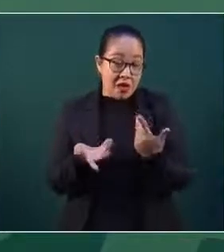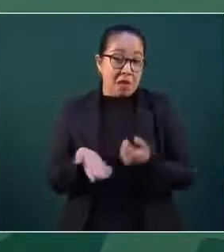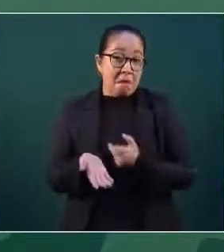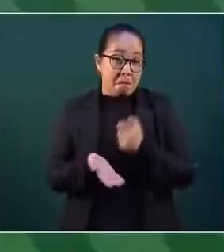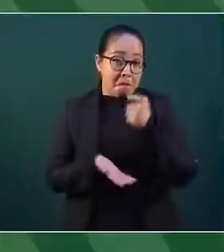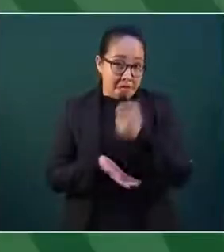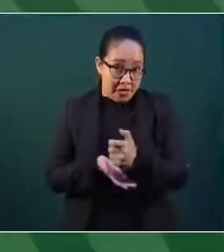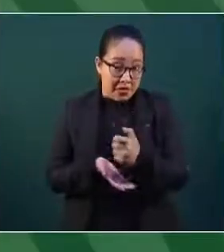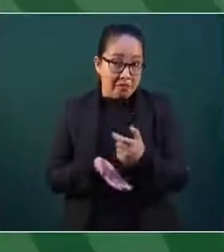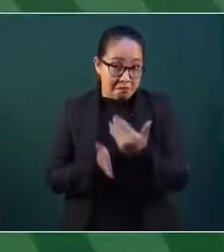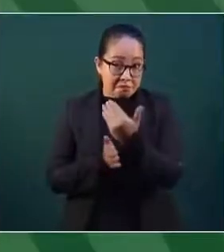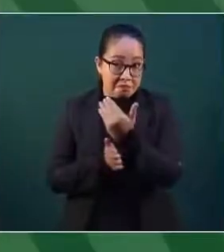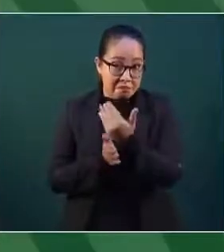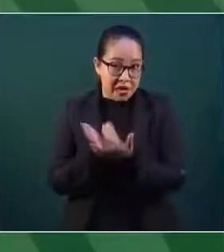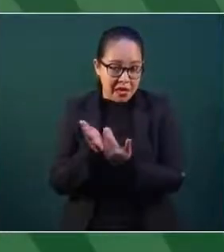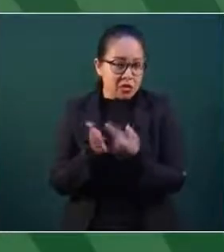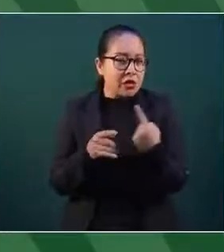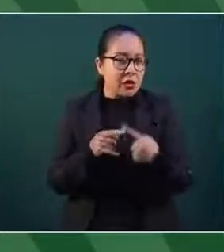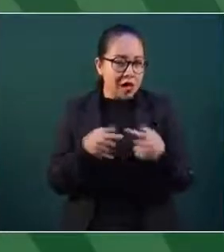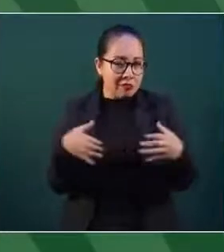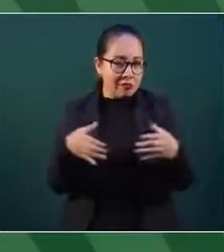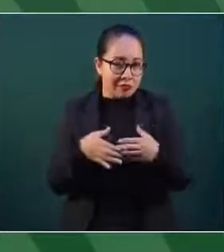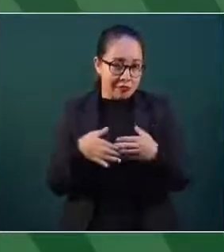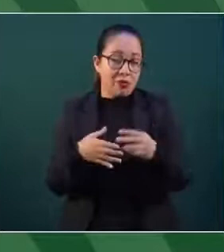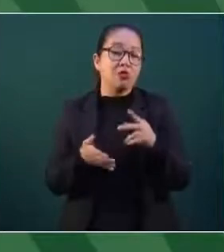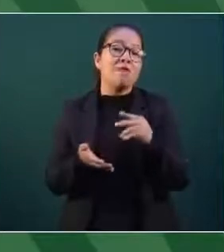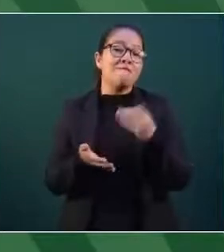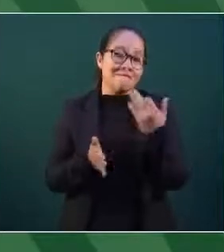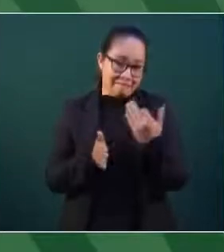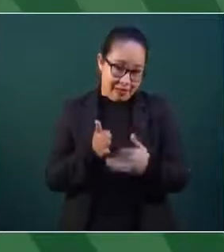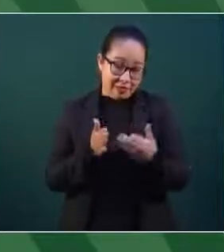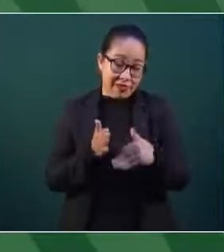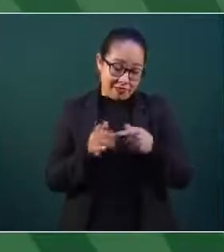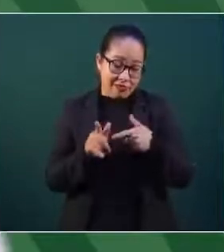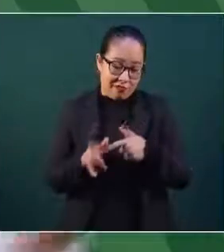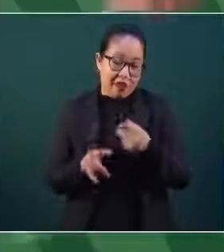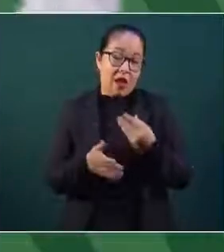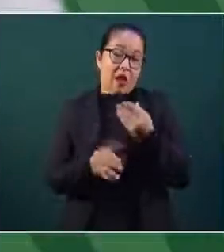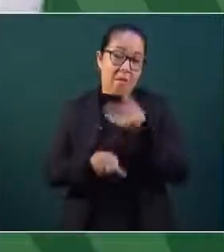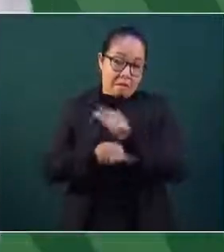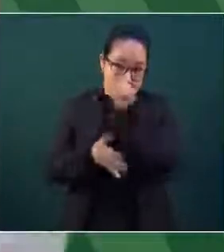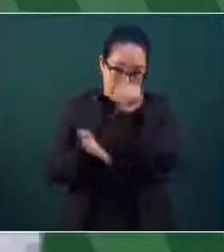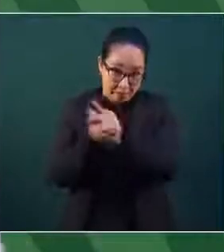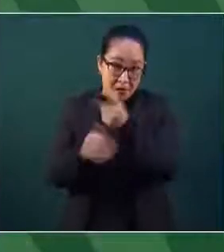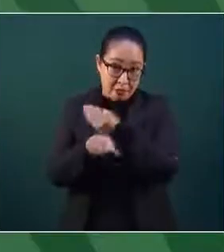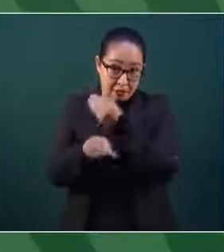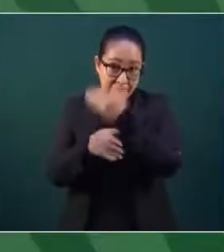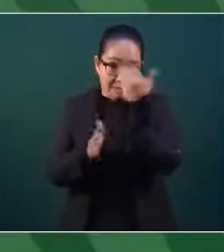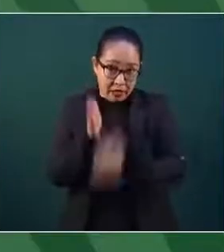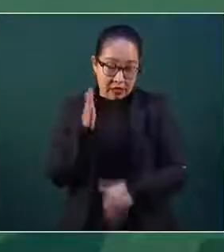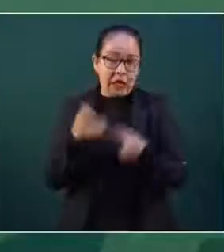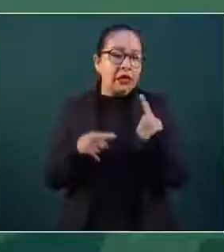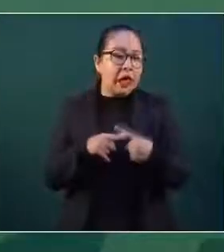una reforma constitucional que vamos a llevar a cabo. Las grandes corporaciones